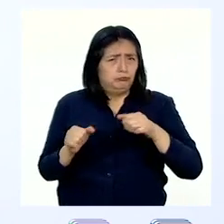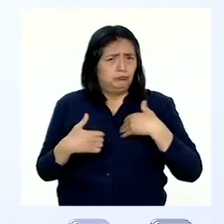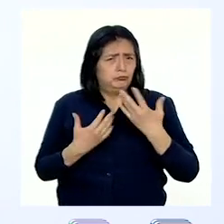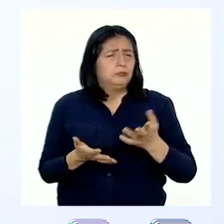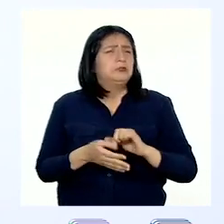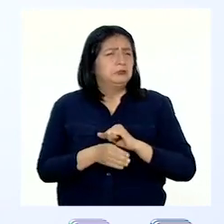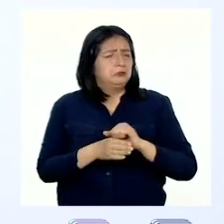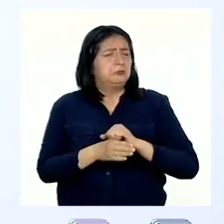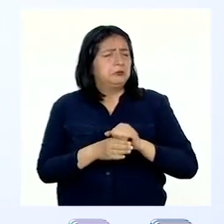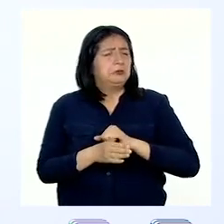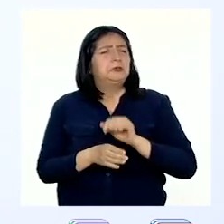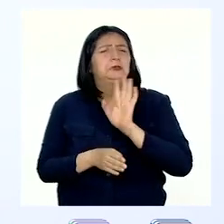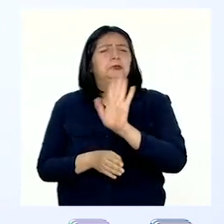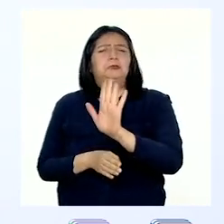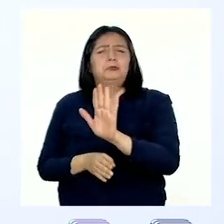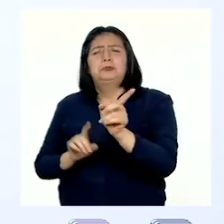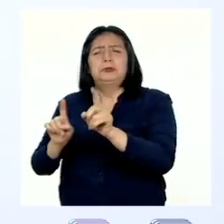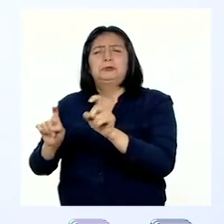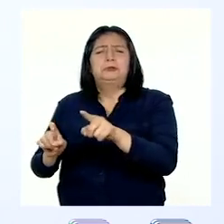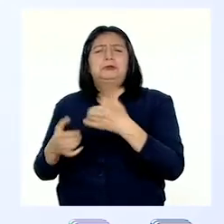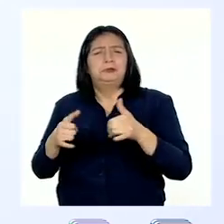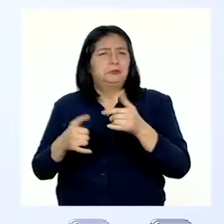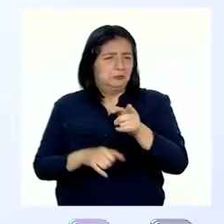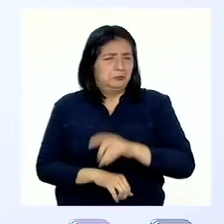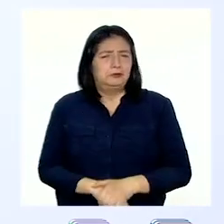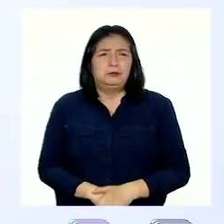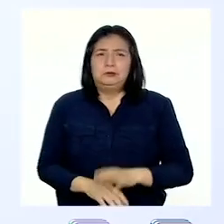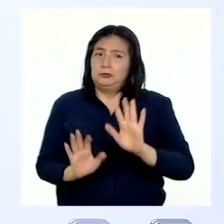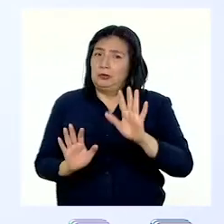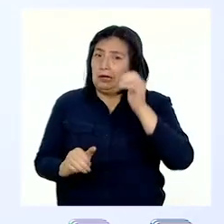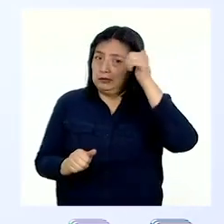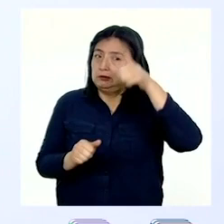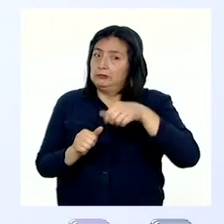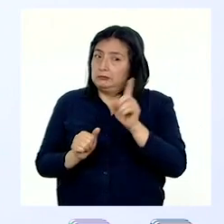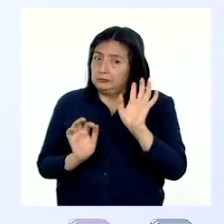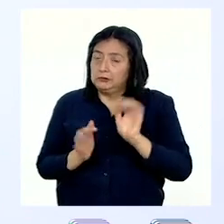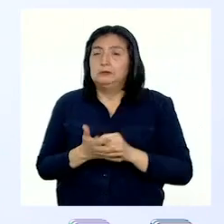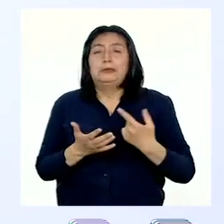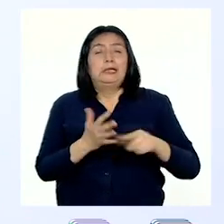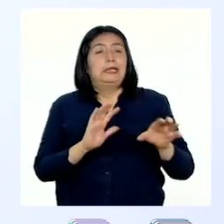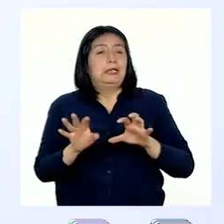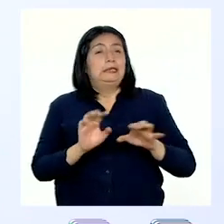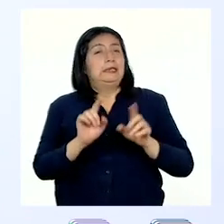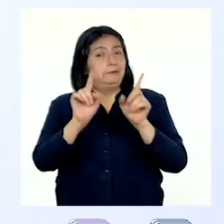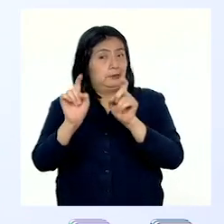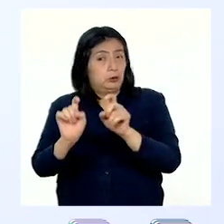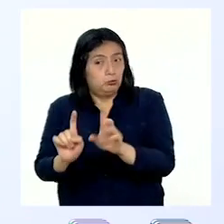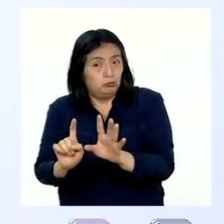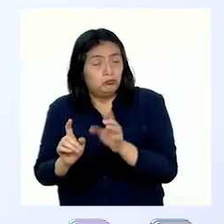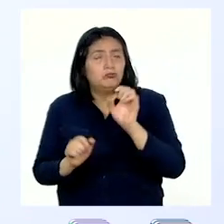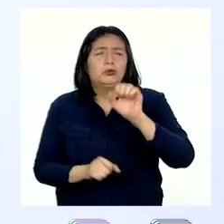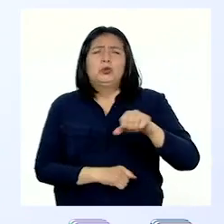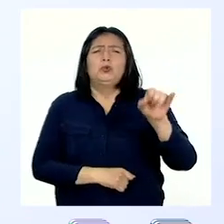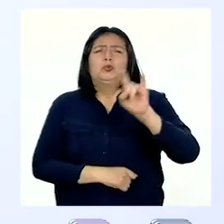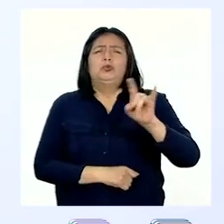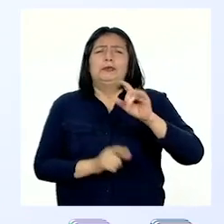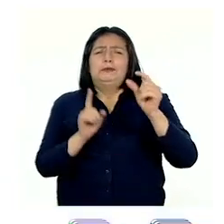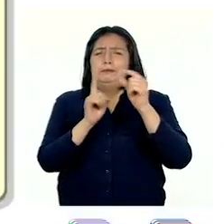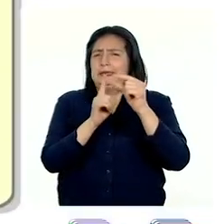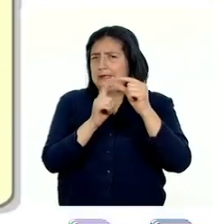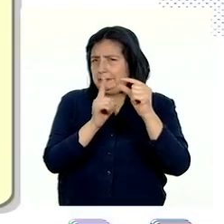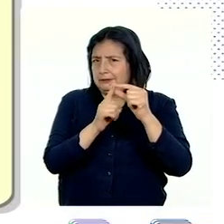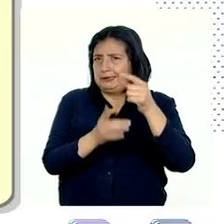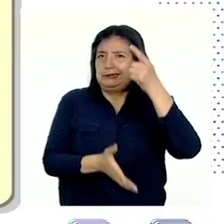este ejercicio con sus propias preguntas para el juego. Solo recuerden que para formular sus preguntas deben usar las